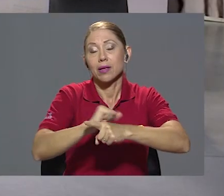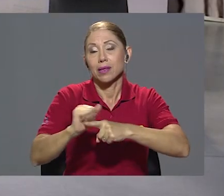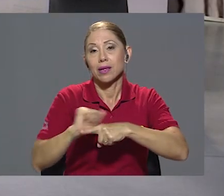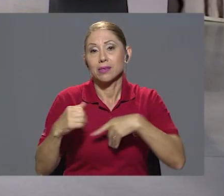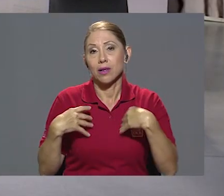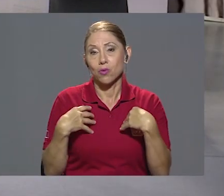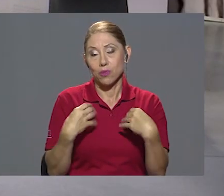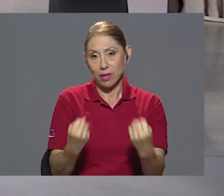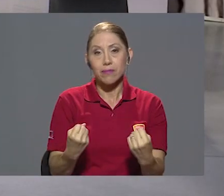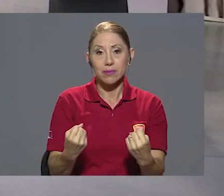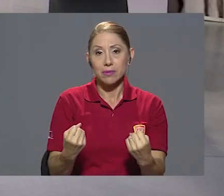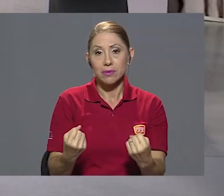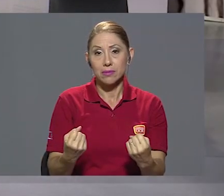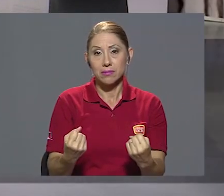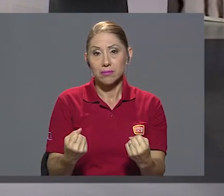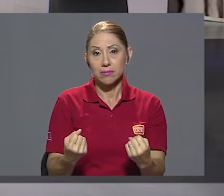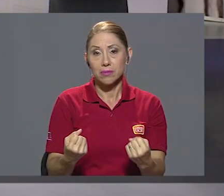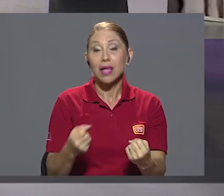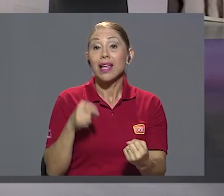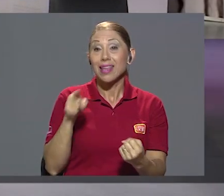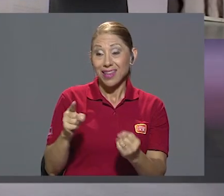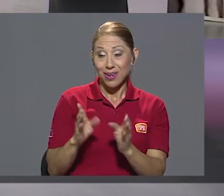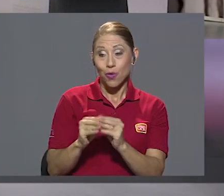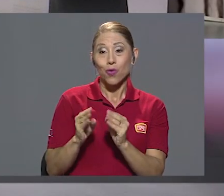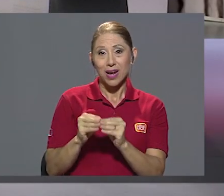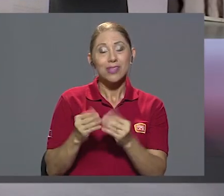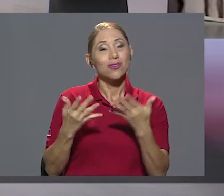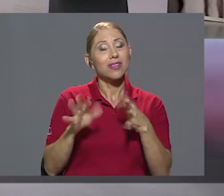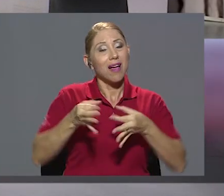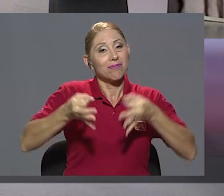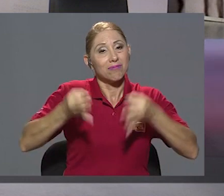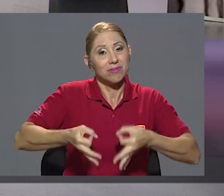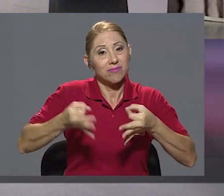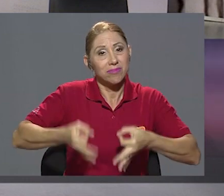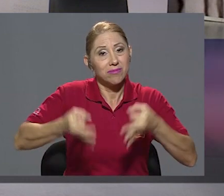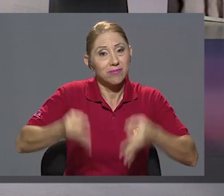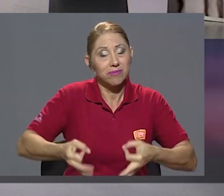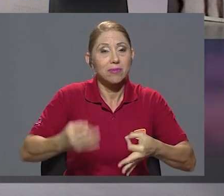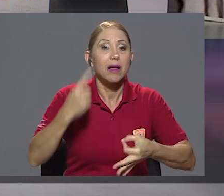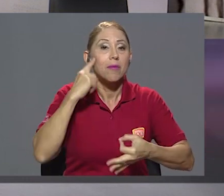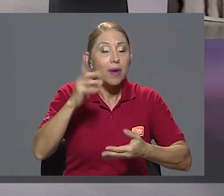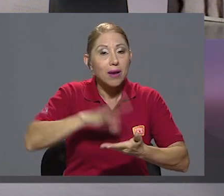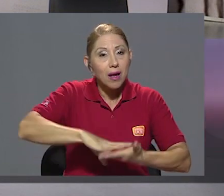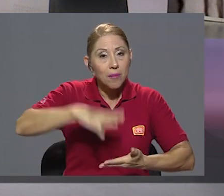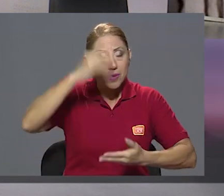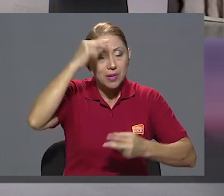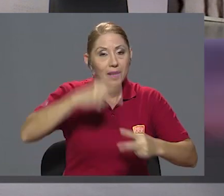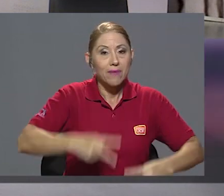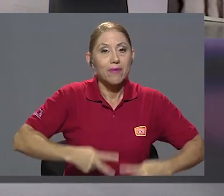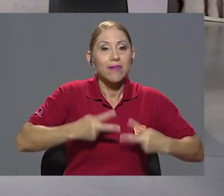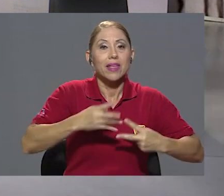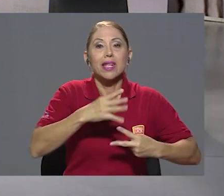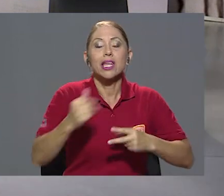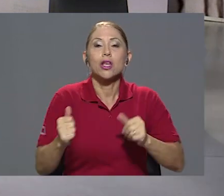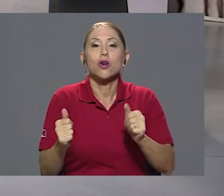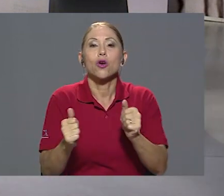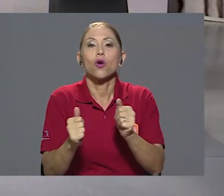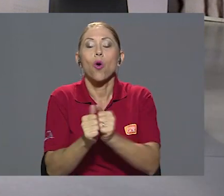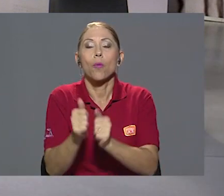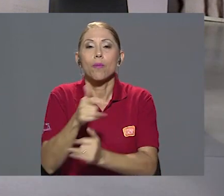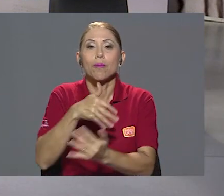saludables, que son ratificaciones que hace el Congreso. para aprender a vivir y a